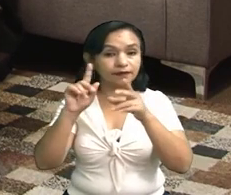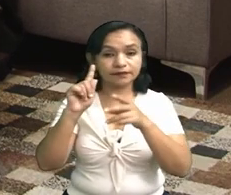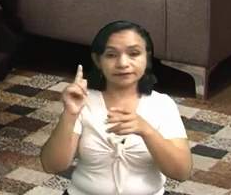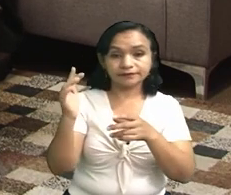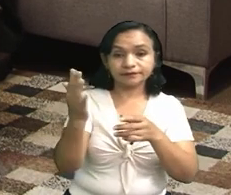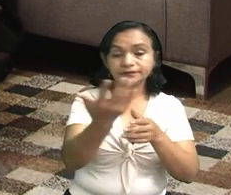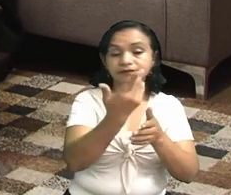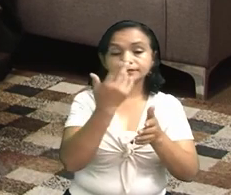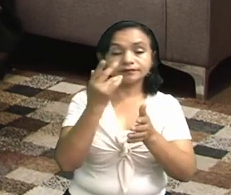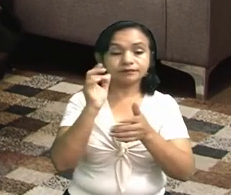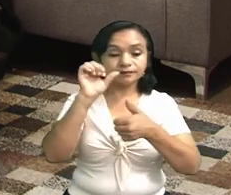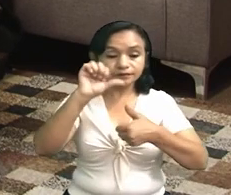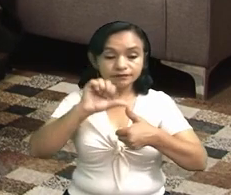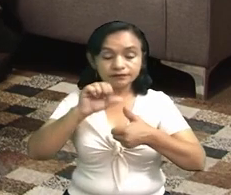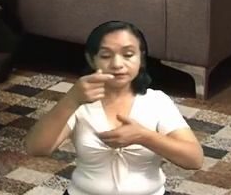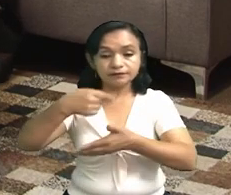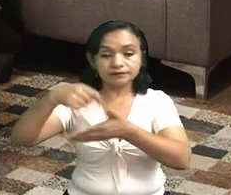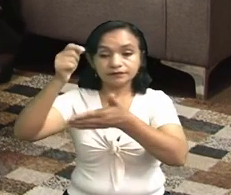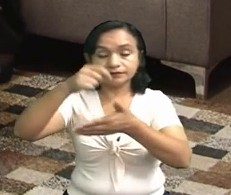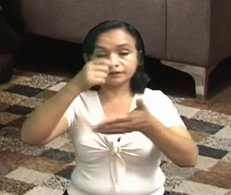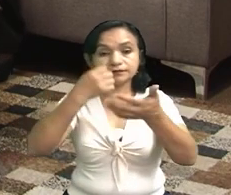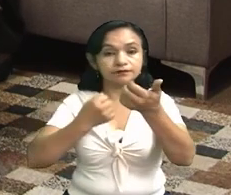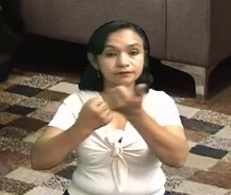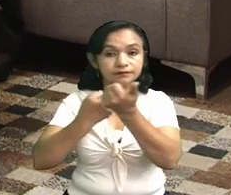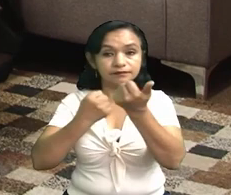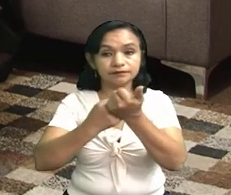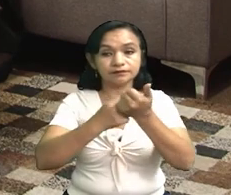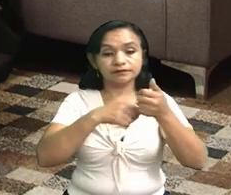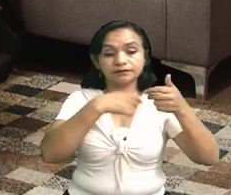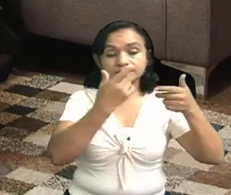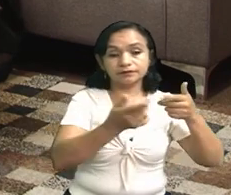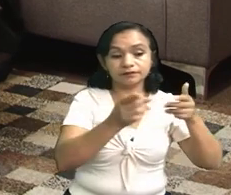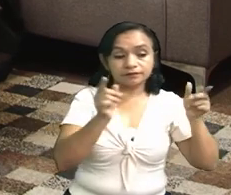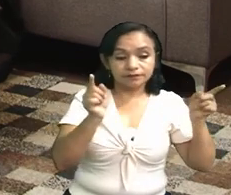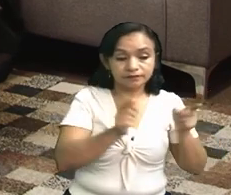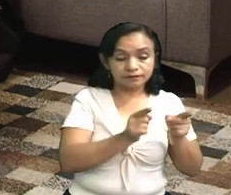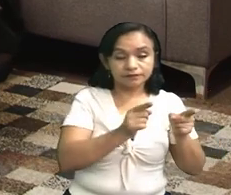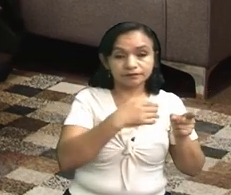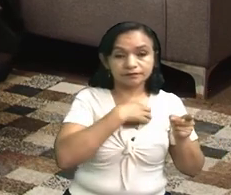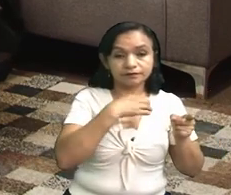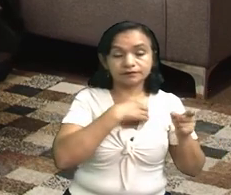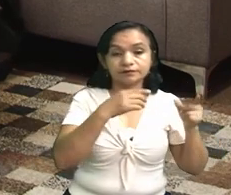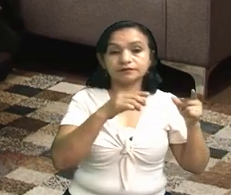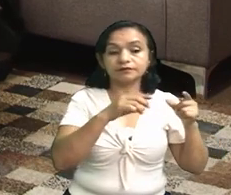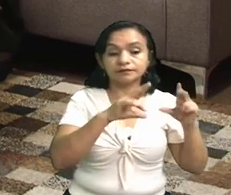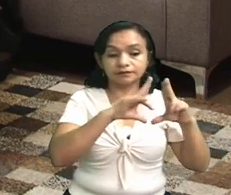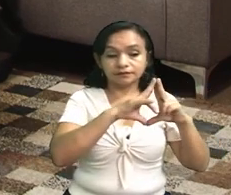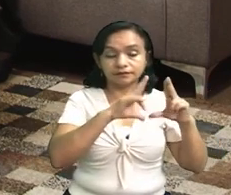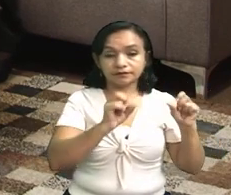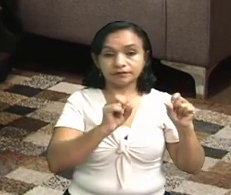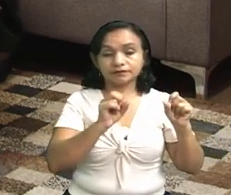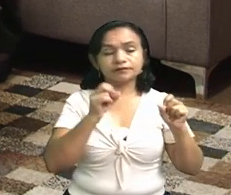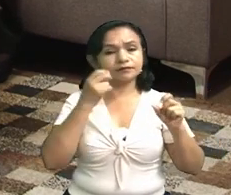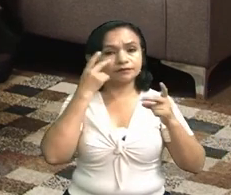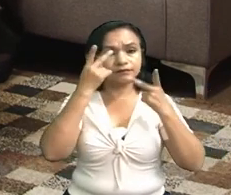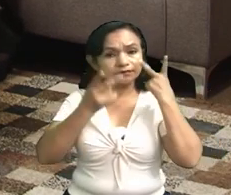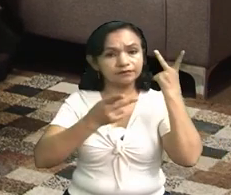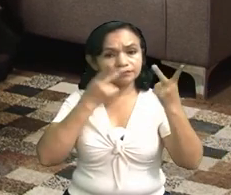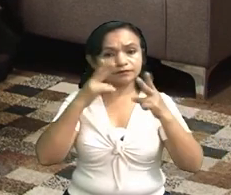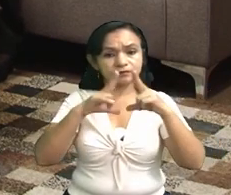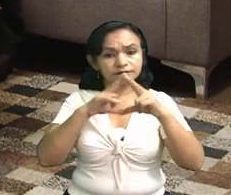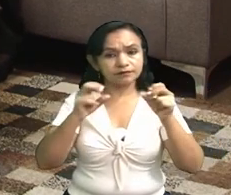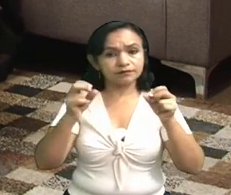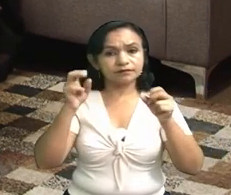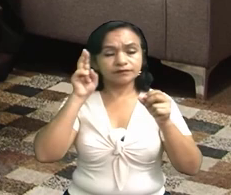nivel de esta relación de colaboración y luego un convenio específico. Ellos hicieron una visita a Nicaragua y estuvieron en